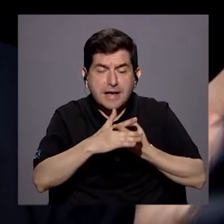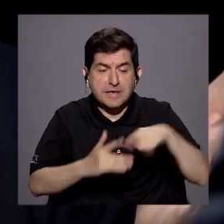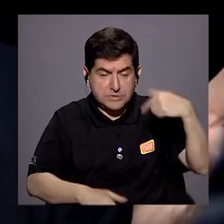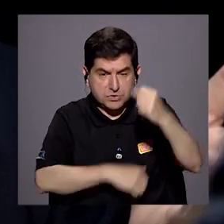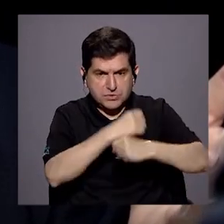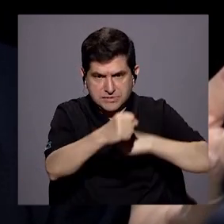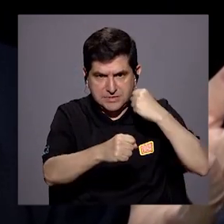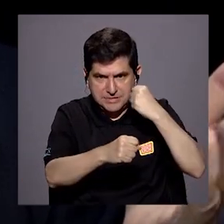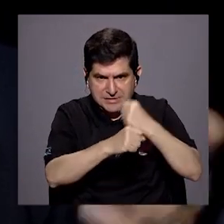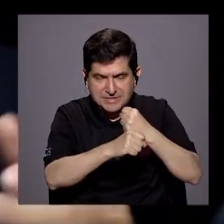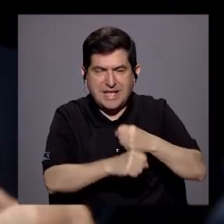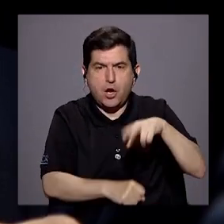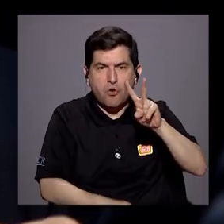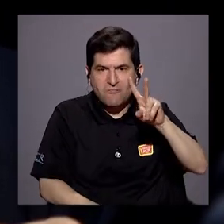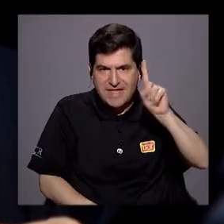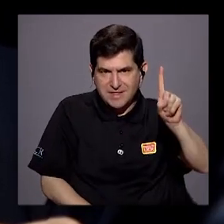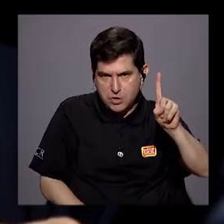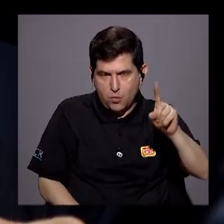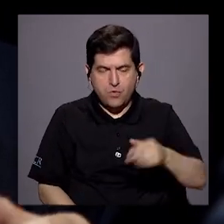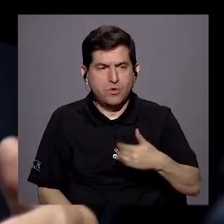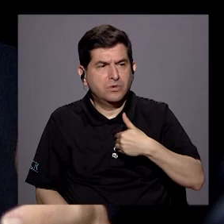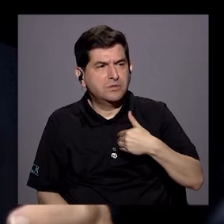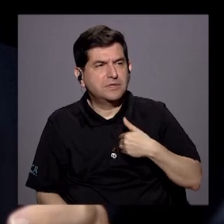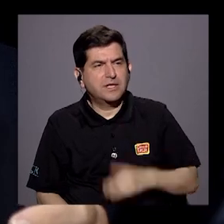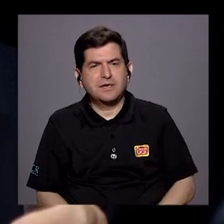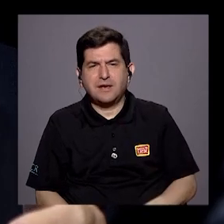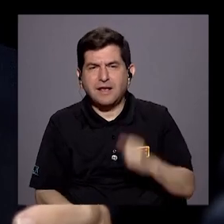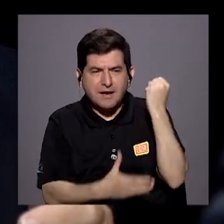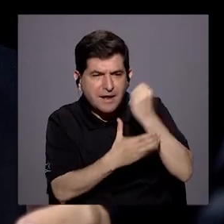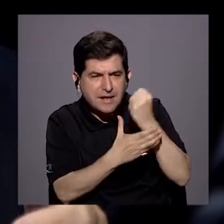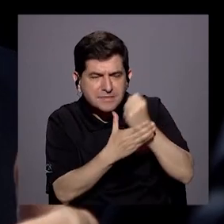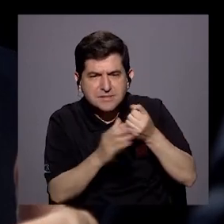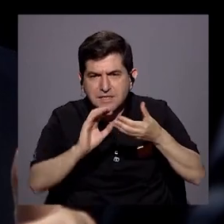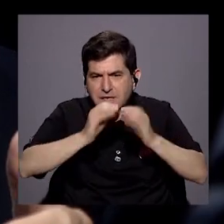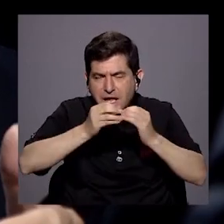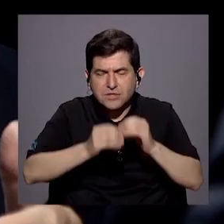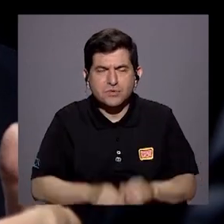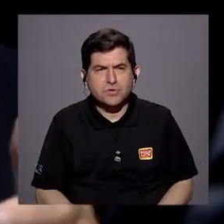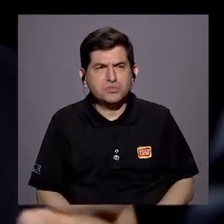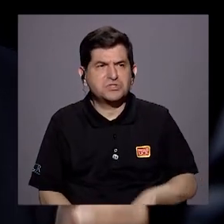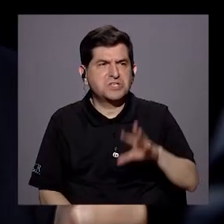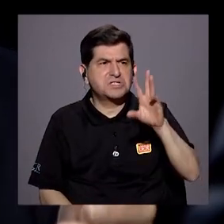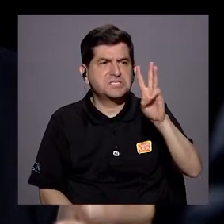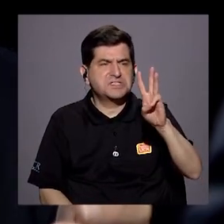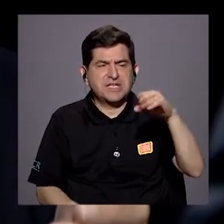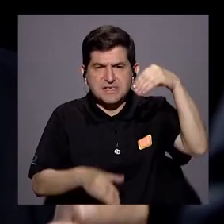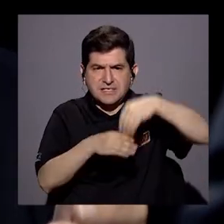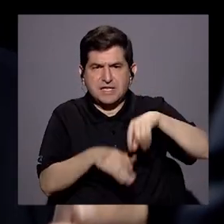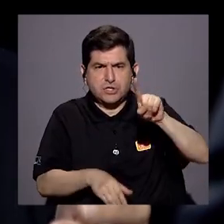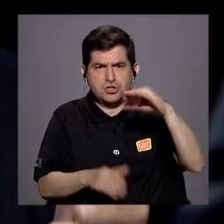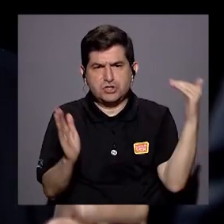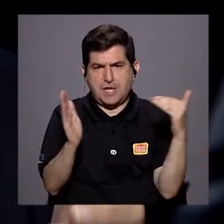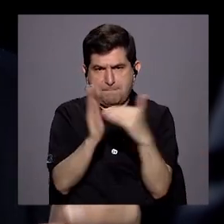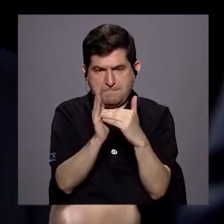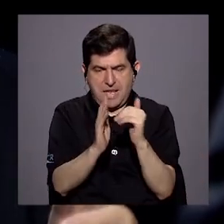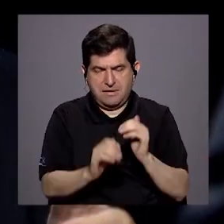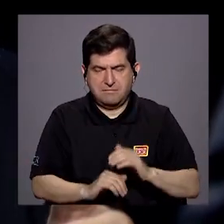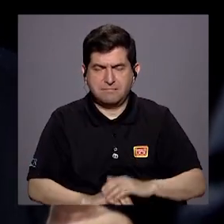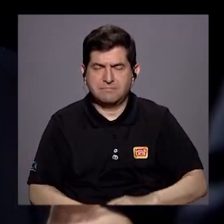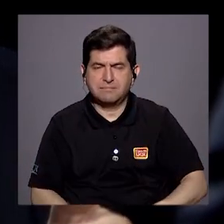principios de este siglo 21 teníamos una tasa de homicidios que nos llegaba a 6 por 100 mil habitantes